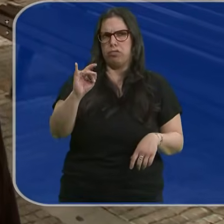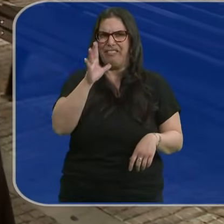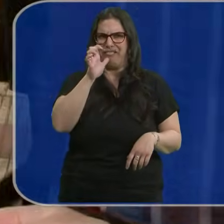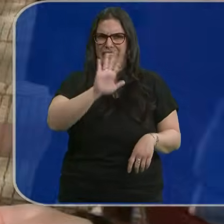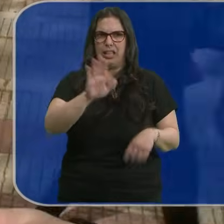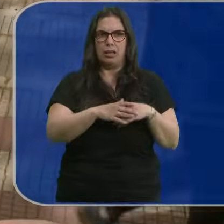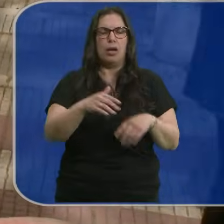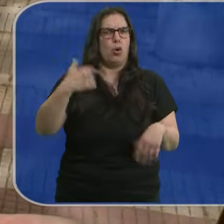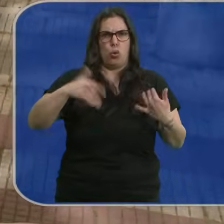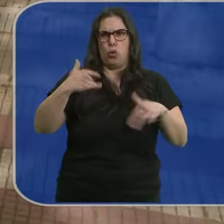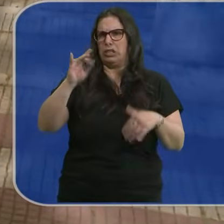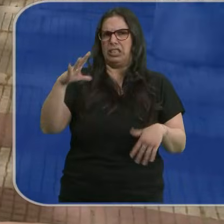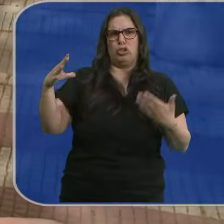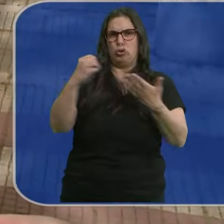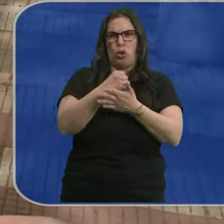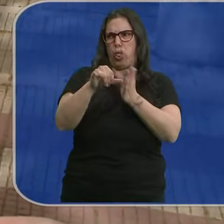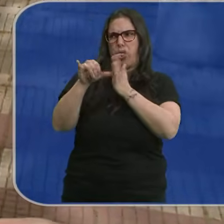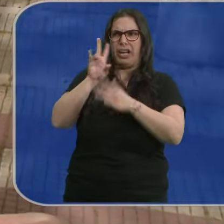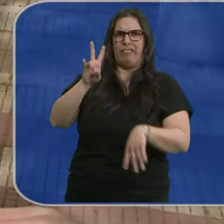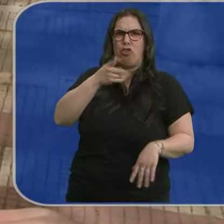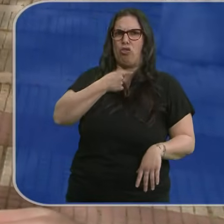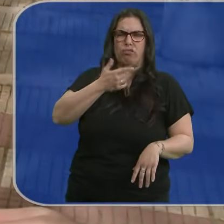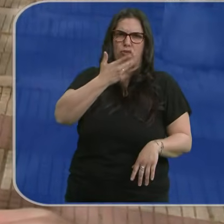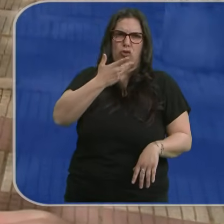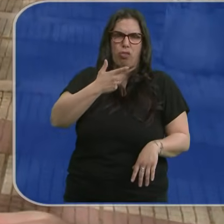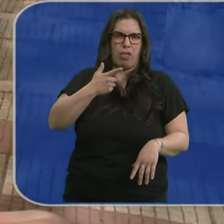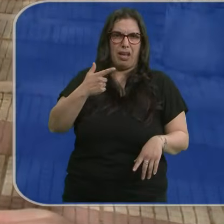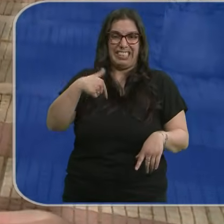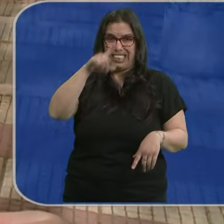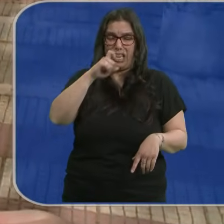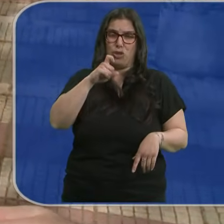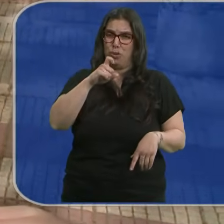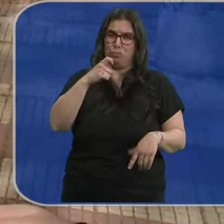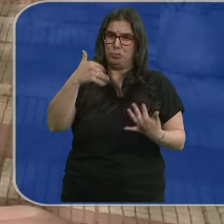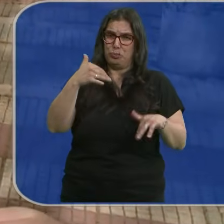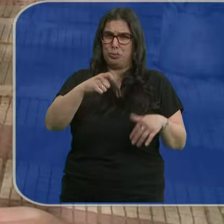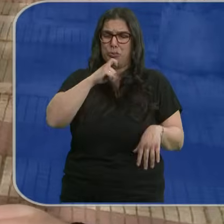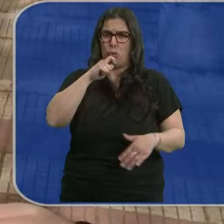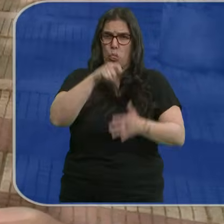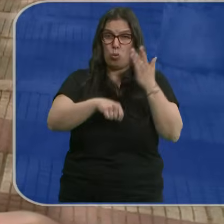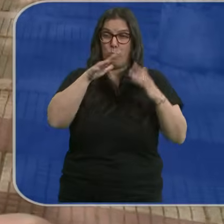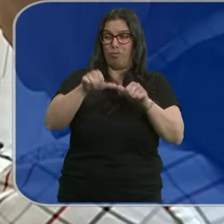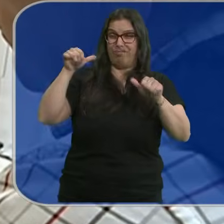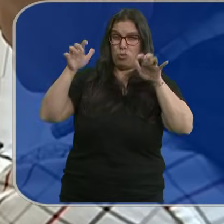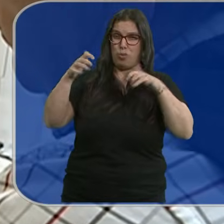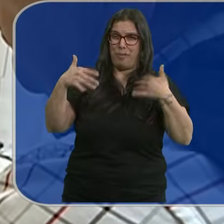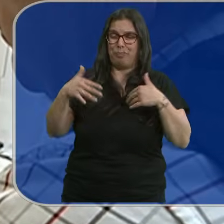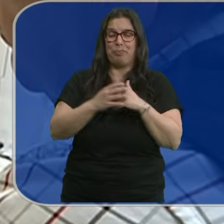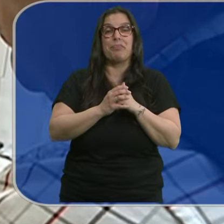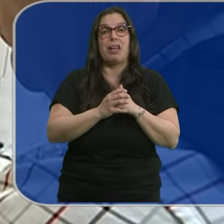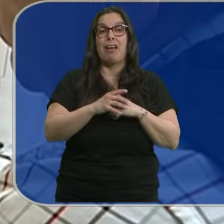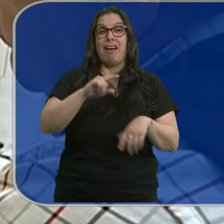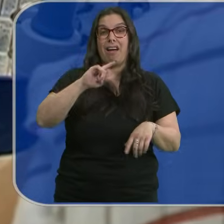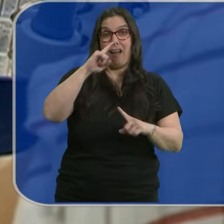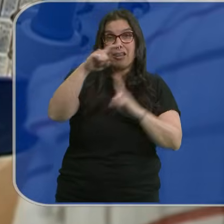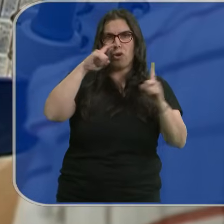lo lleva fatal. Sí, todos tenemos a alguien cercano que lo pasan fatal. Y este año yo creo que lo van a tener un poco crudito porque nos ha llovido mucho. Cada año se